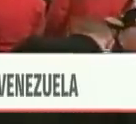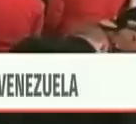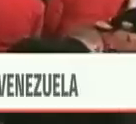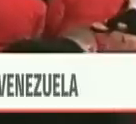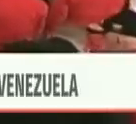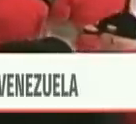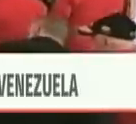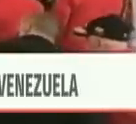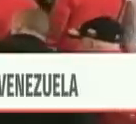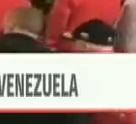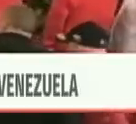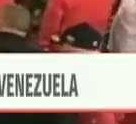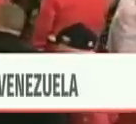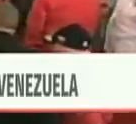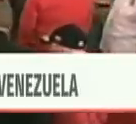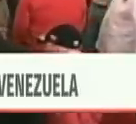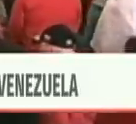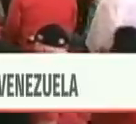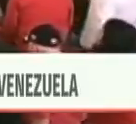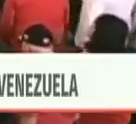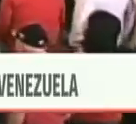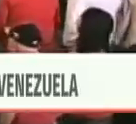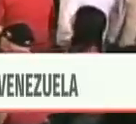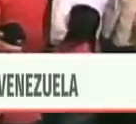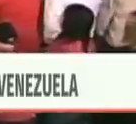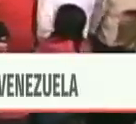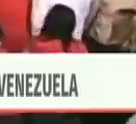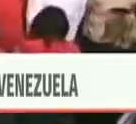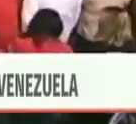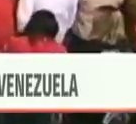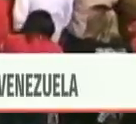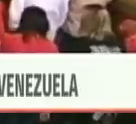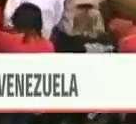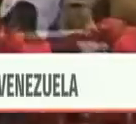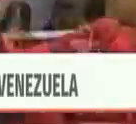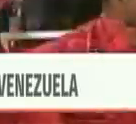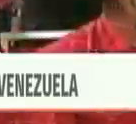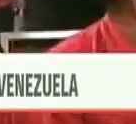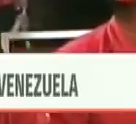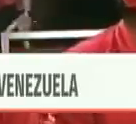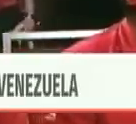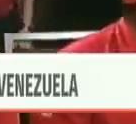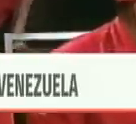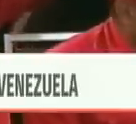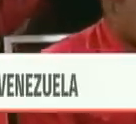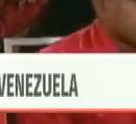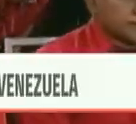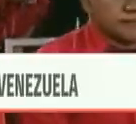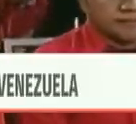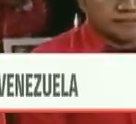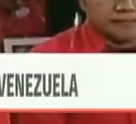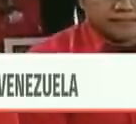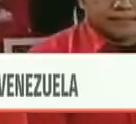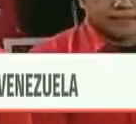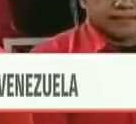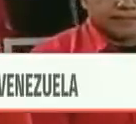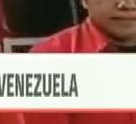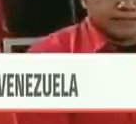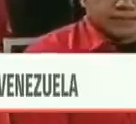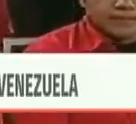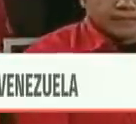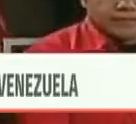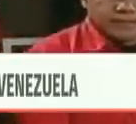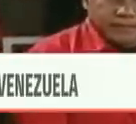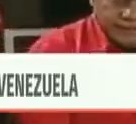del país, tanto económico como productivo y de servicios. Allí vemos entonces al presidente de la República